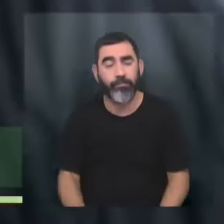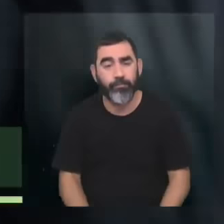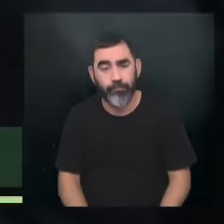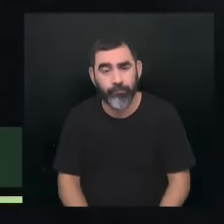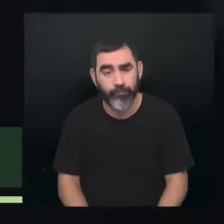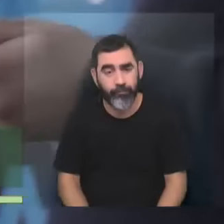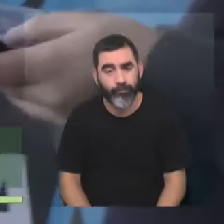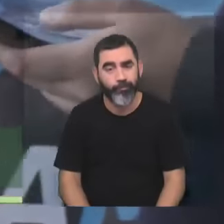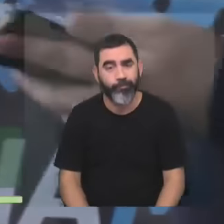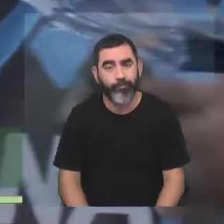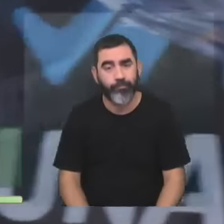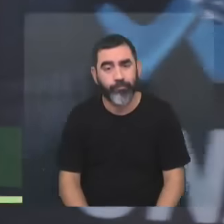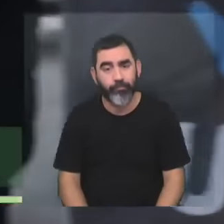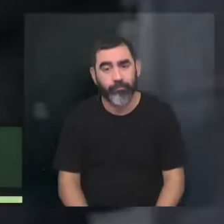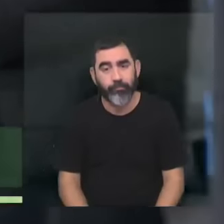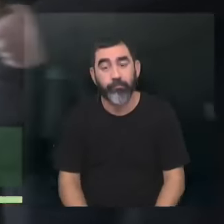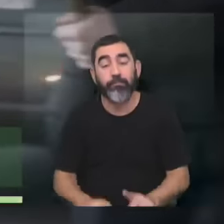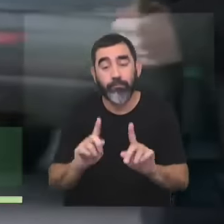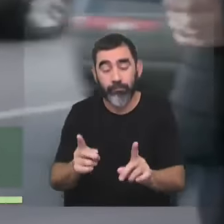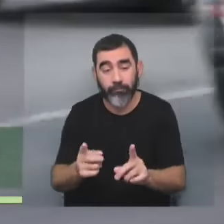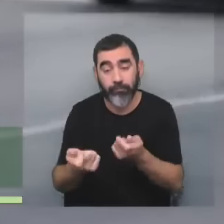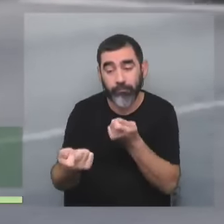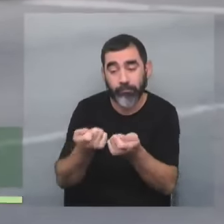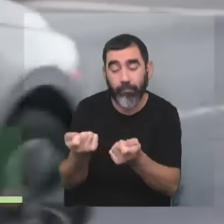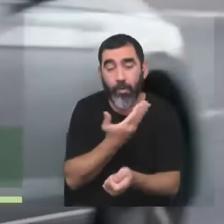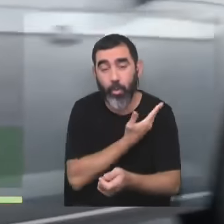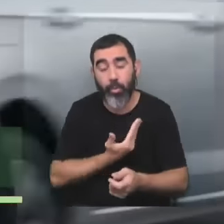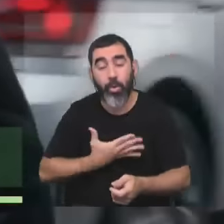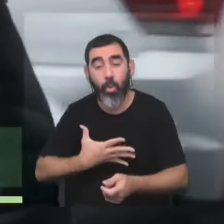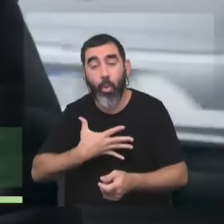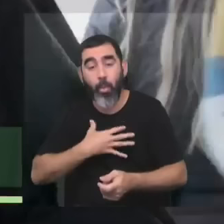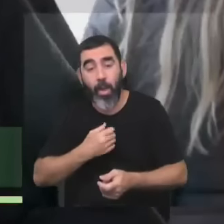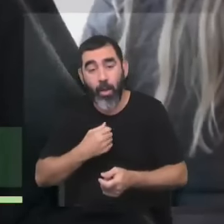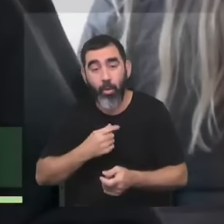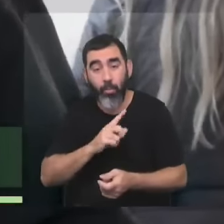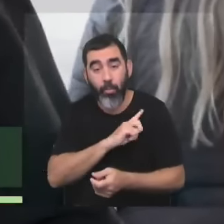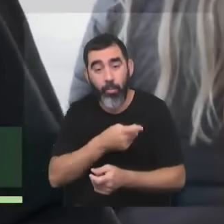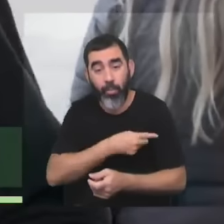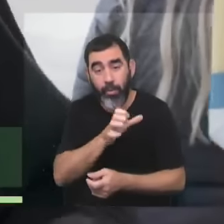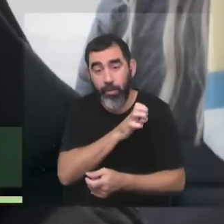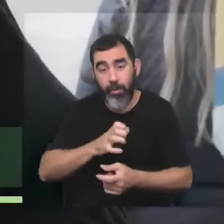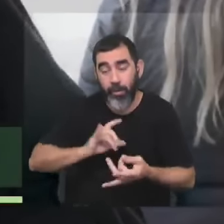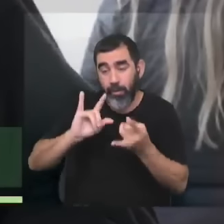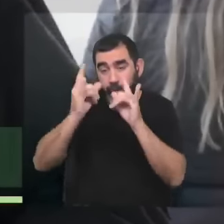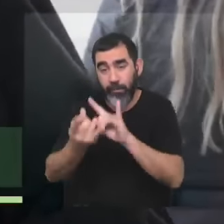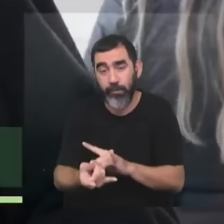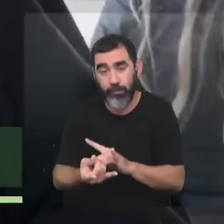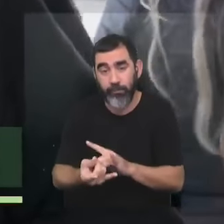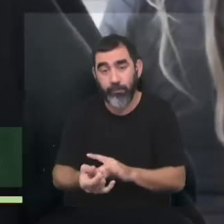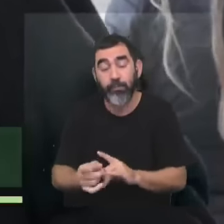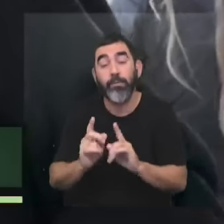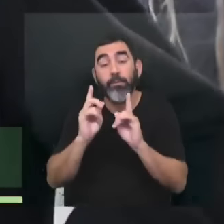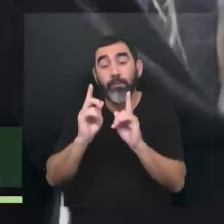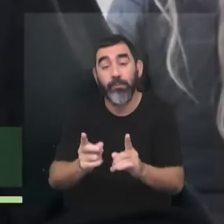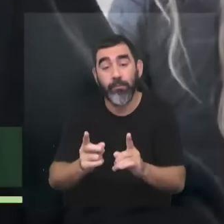mayoritario tiene que ser la que que pueda manejar un gobierno blanco desde el otro poder del Estado del parlamento y tiene que ser